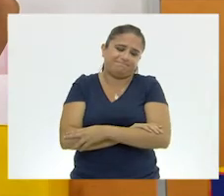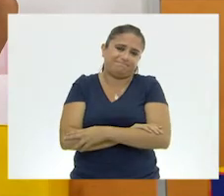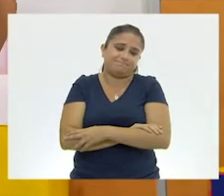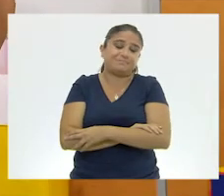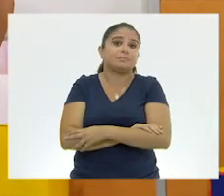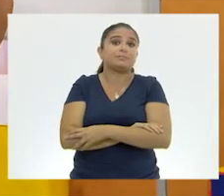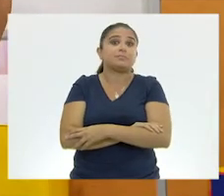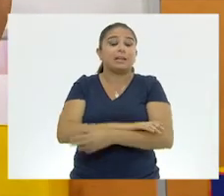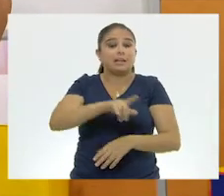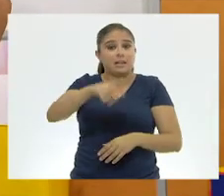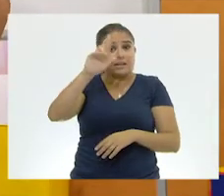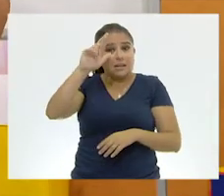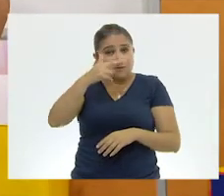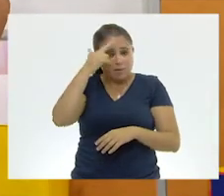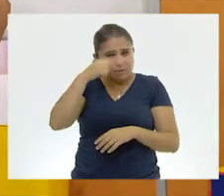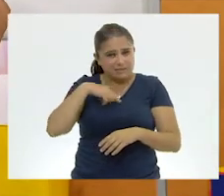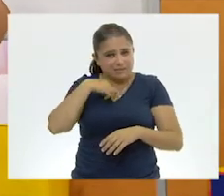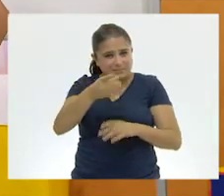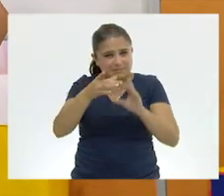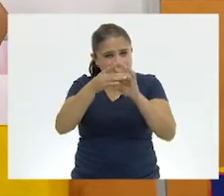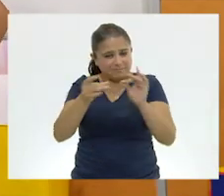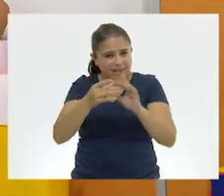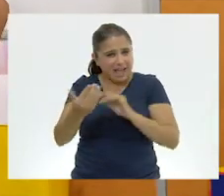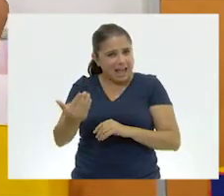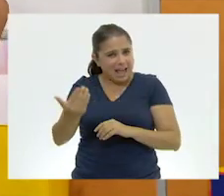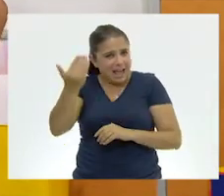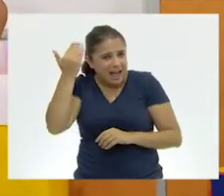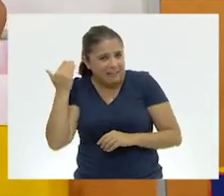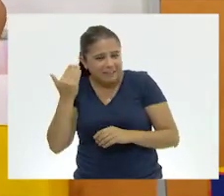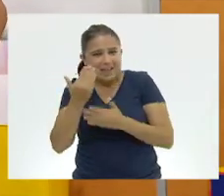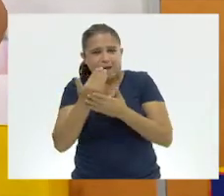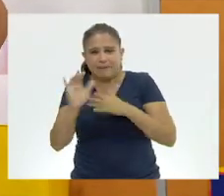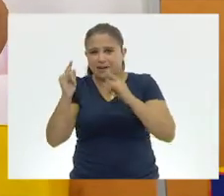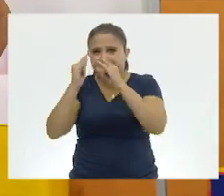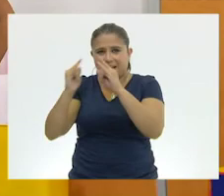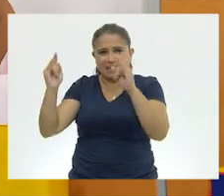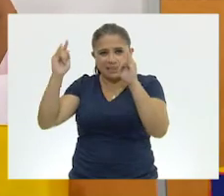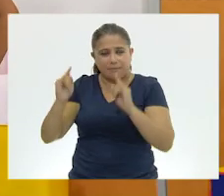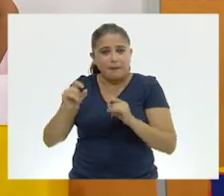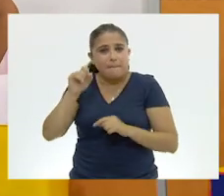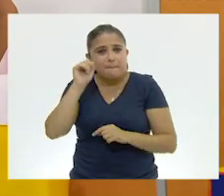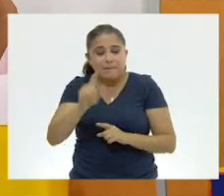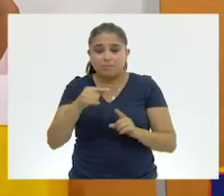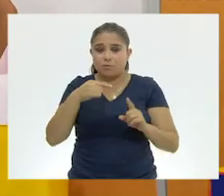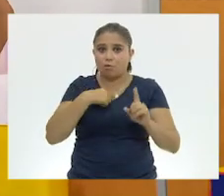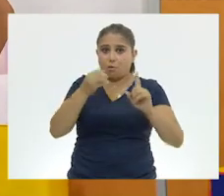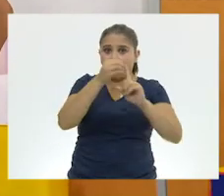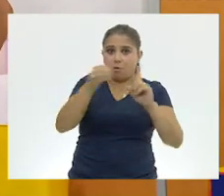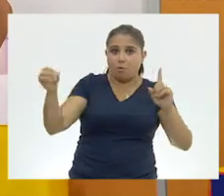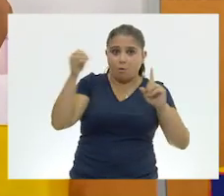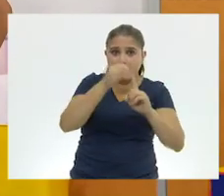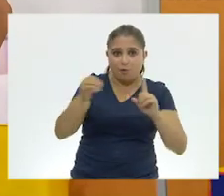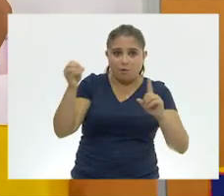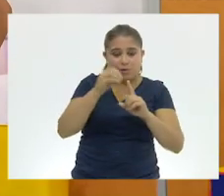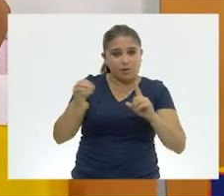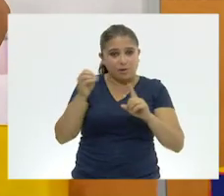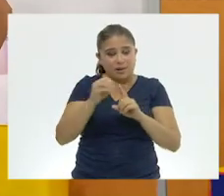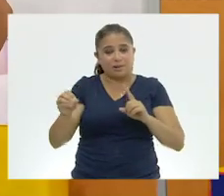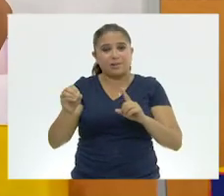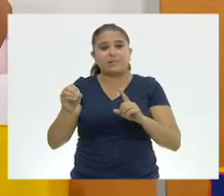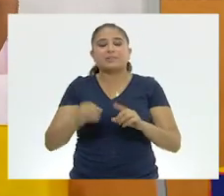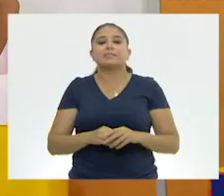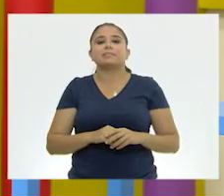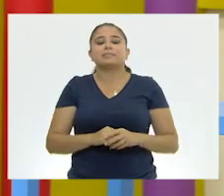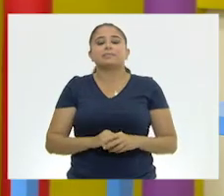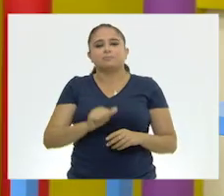Pero, ¿recuerdas que te platiqué hace un tiempo que además de campamentos también he organizado acantonamientos?